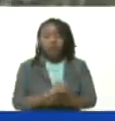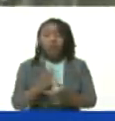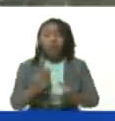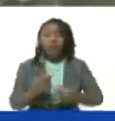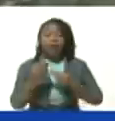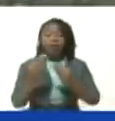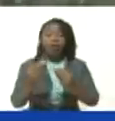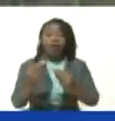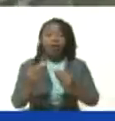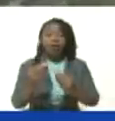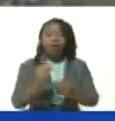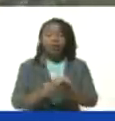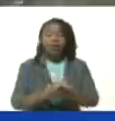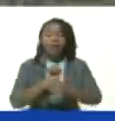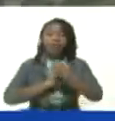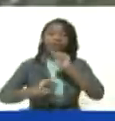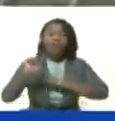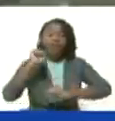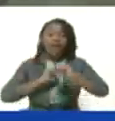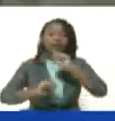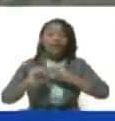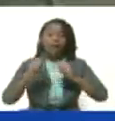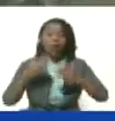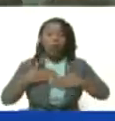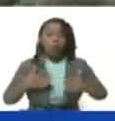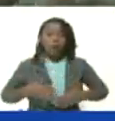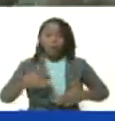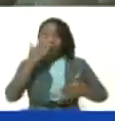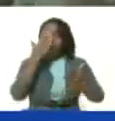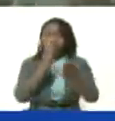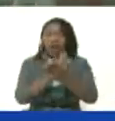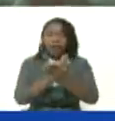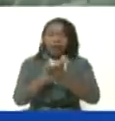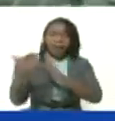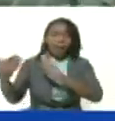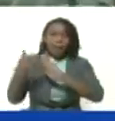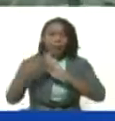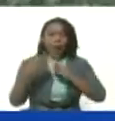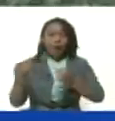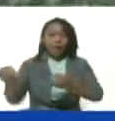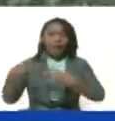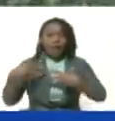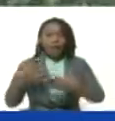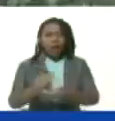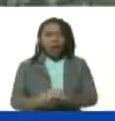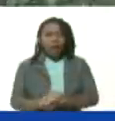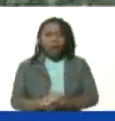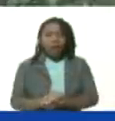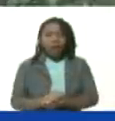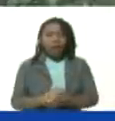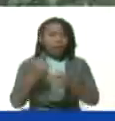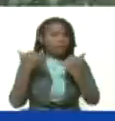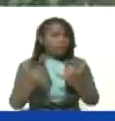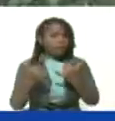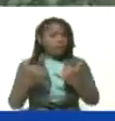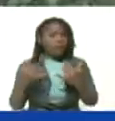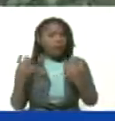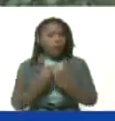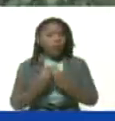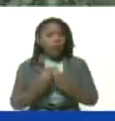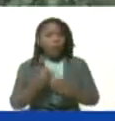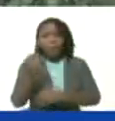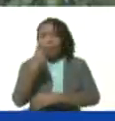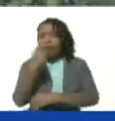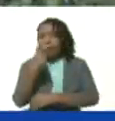garantiza defensas del cuerpo frente al ataque del virus. Ahora hay un conjunto de